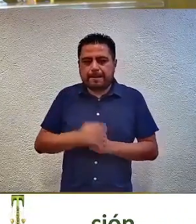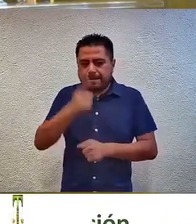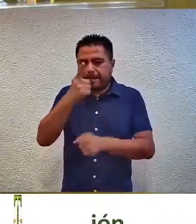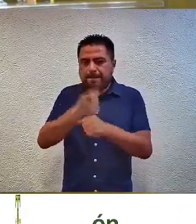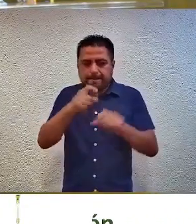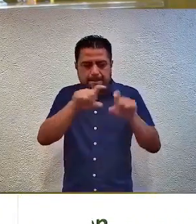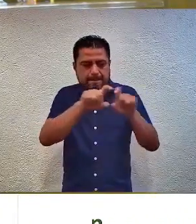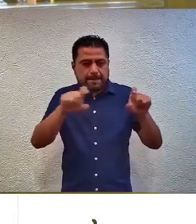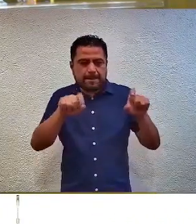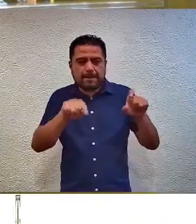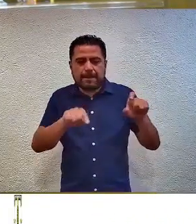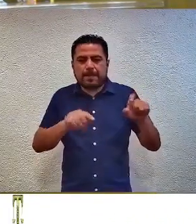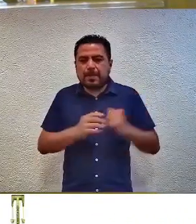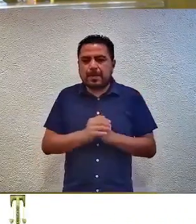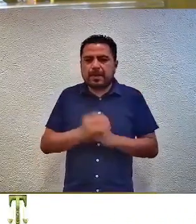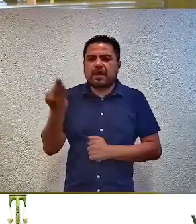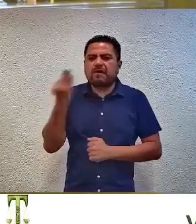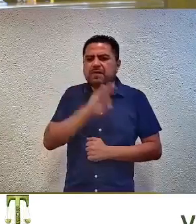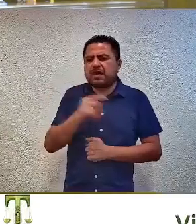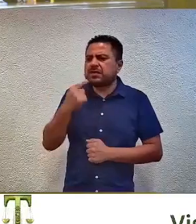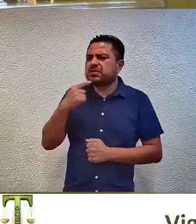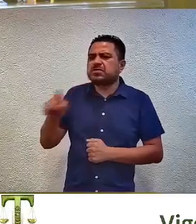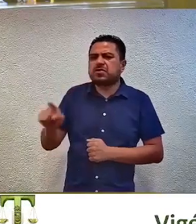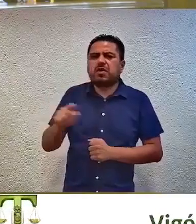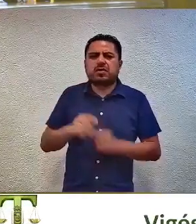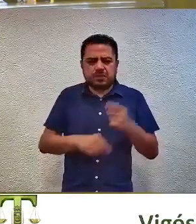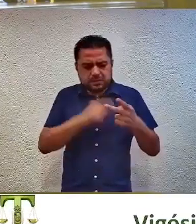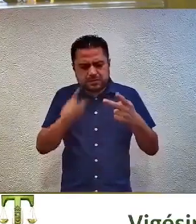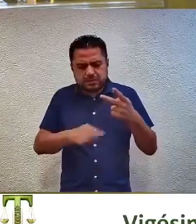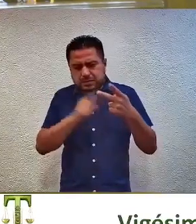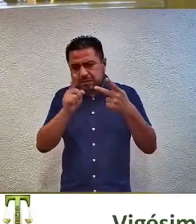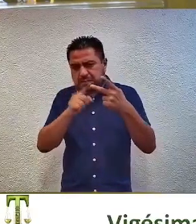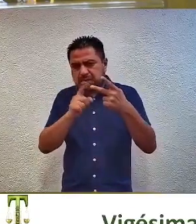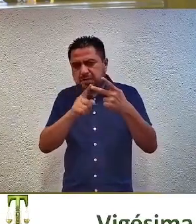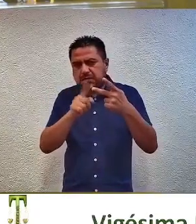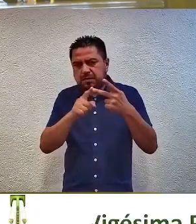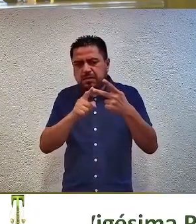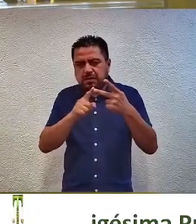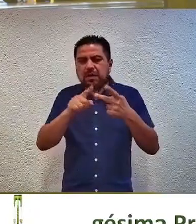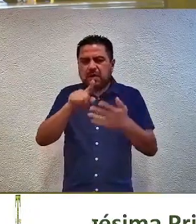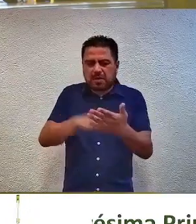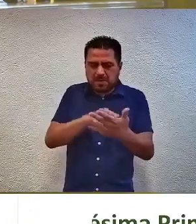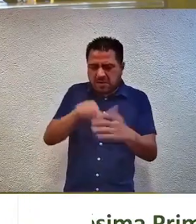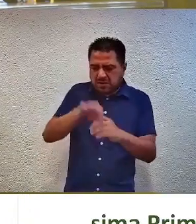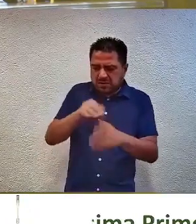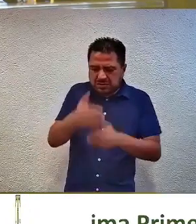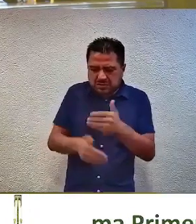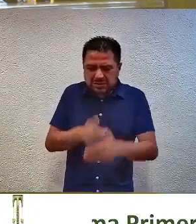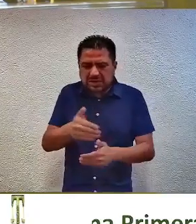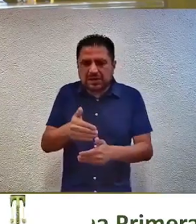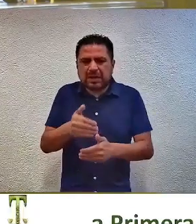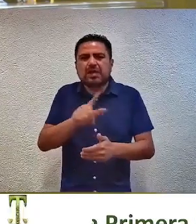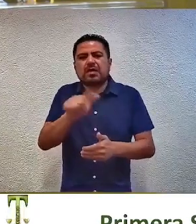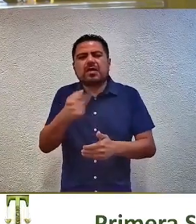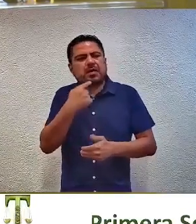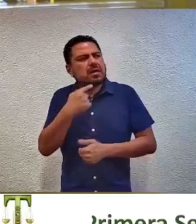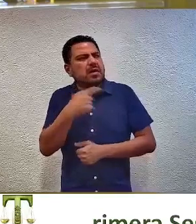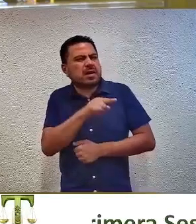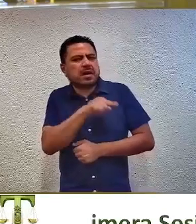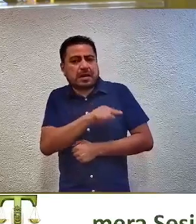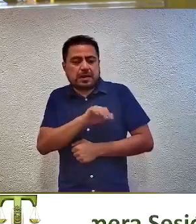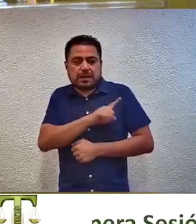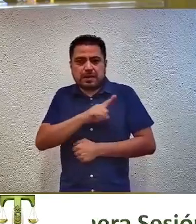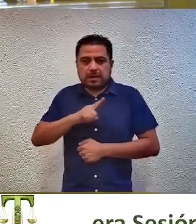la imputación de hechos falsos o delitos. Segunda, con impacto en un proceso electoral. Por tanto, para que la calumnia pueda constituir, se